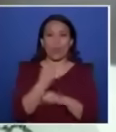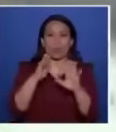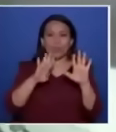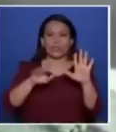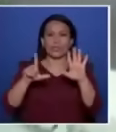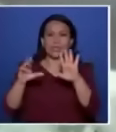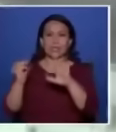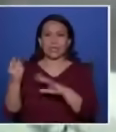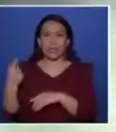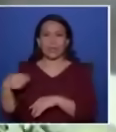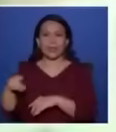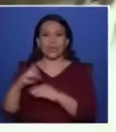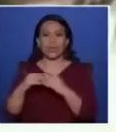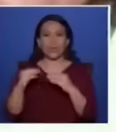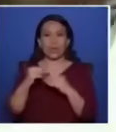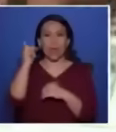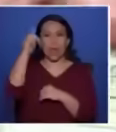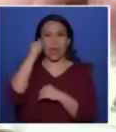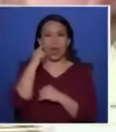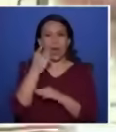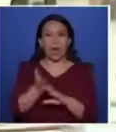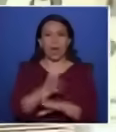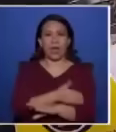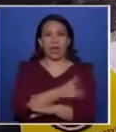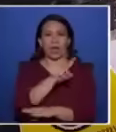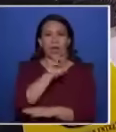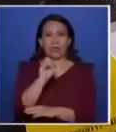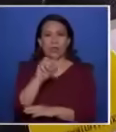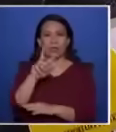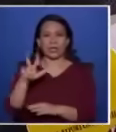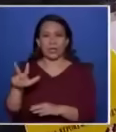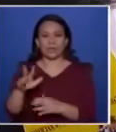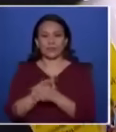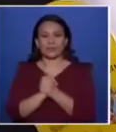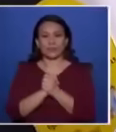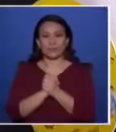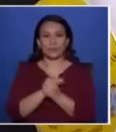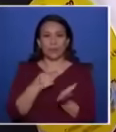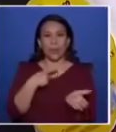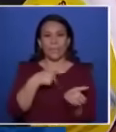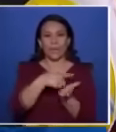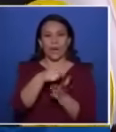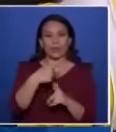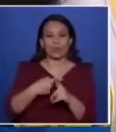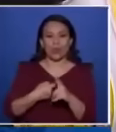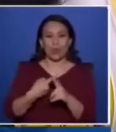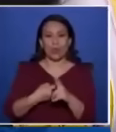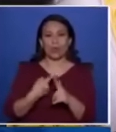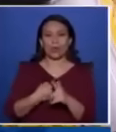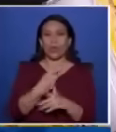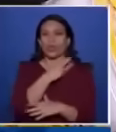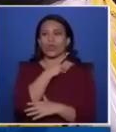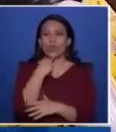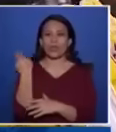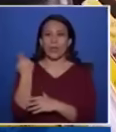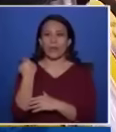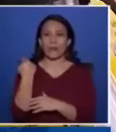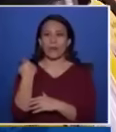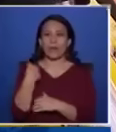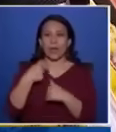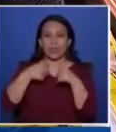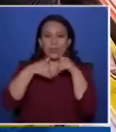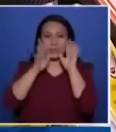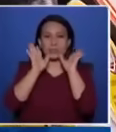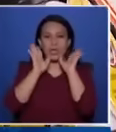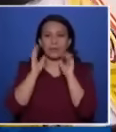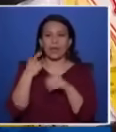de dólares a los cabildos desde 2023. Nosotros hemos pagado sueldo hasta el mes de noviembre, pero diciembre y el décimo